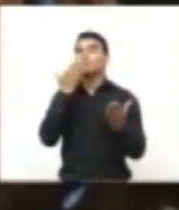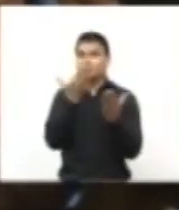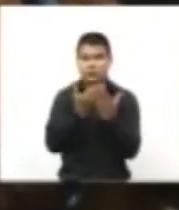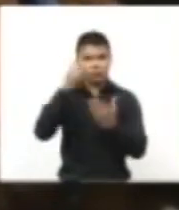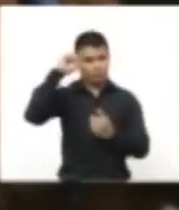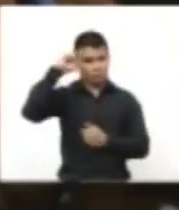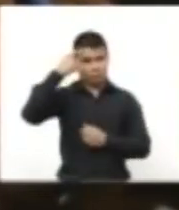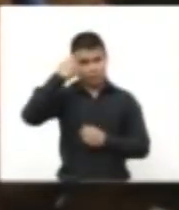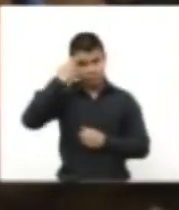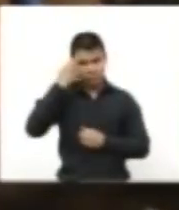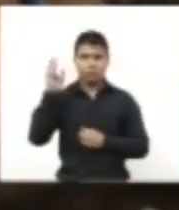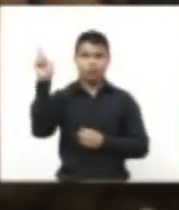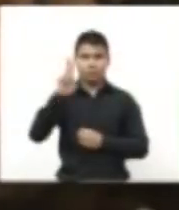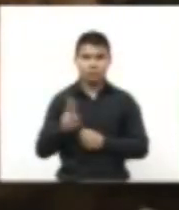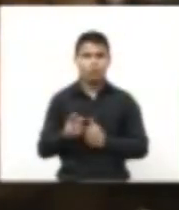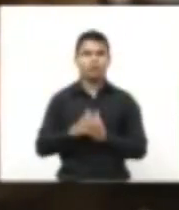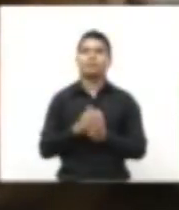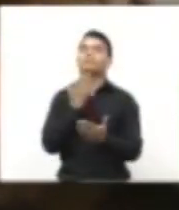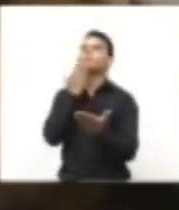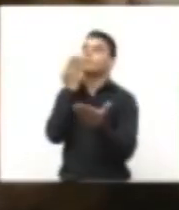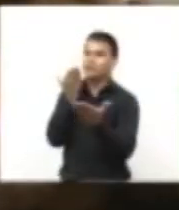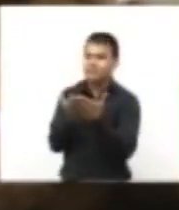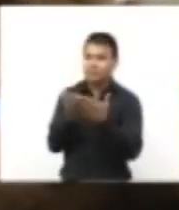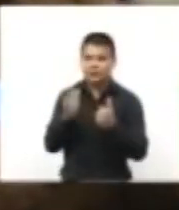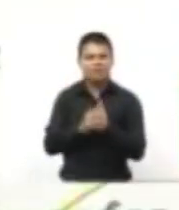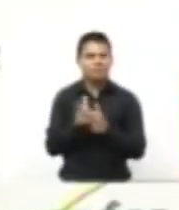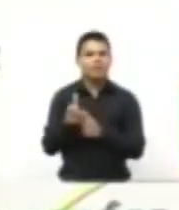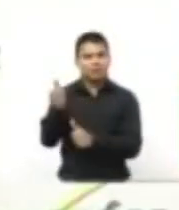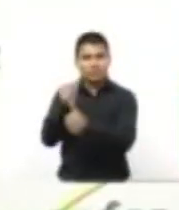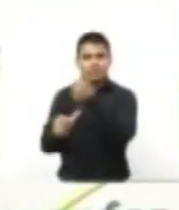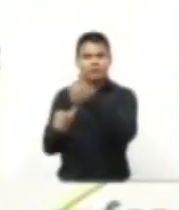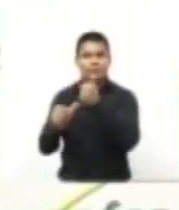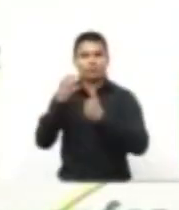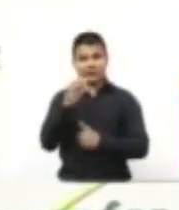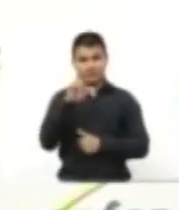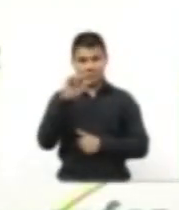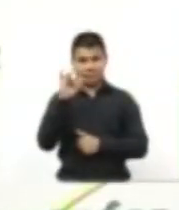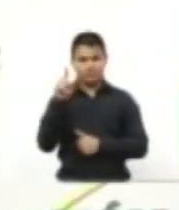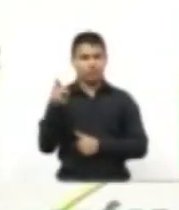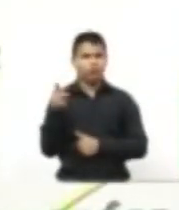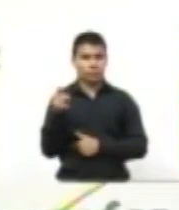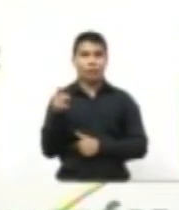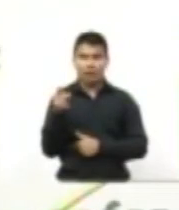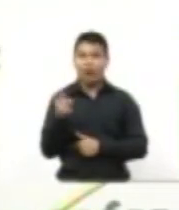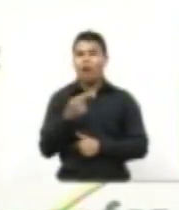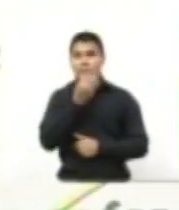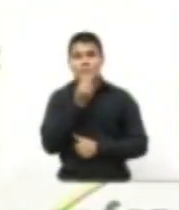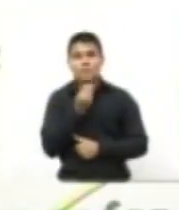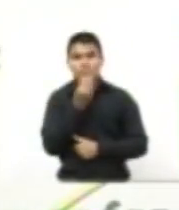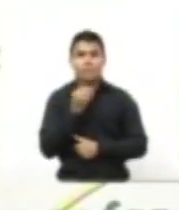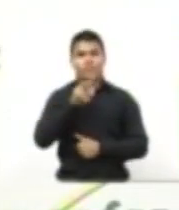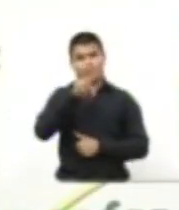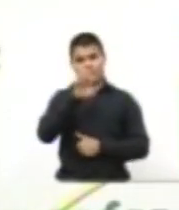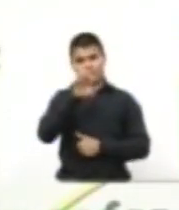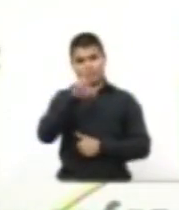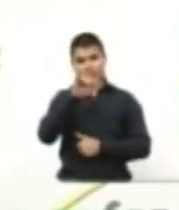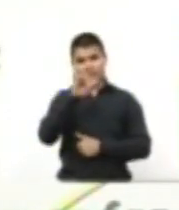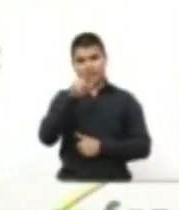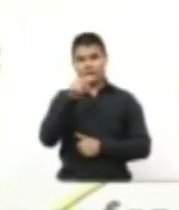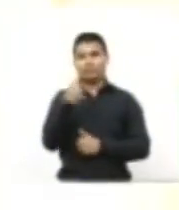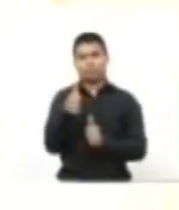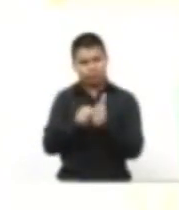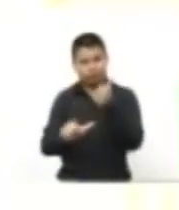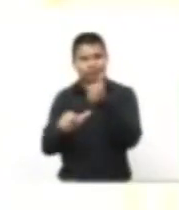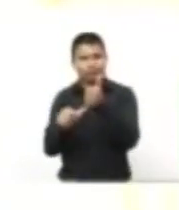Sucre, Edgar Martínez, y su delegado Cristo García, Atlántico de Eduardo Verano y su delegada María Teresa